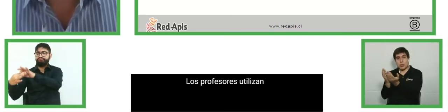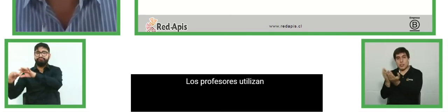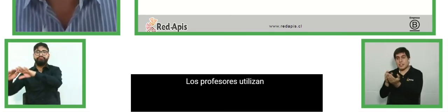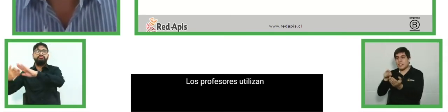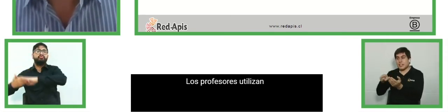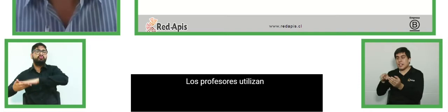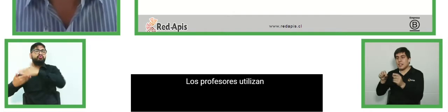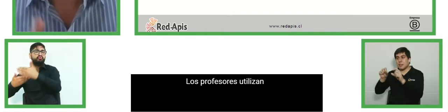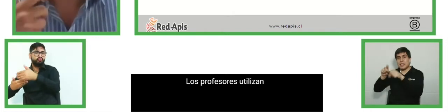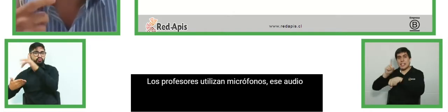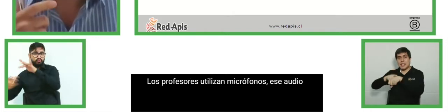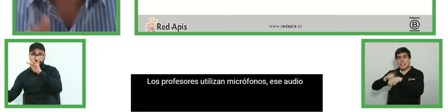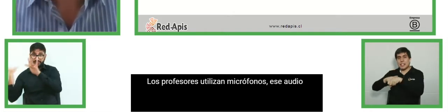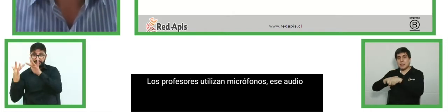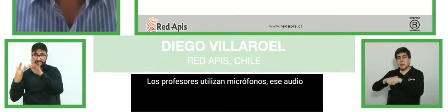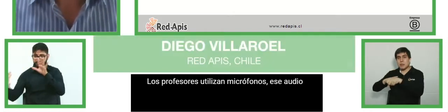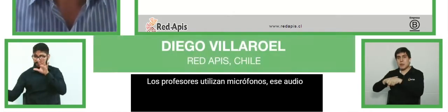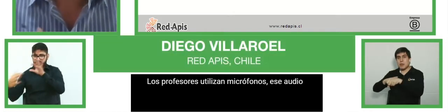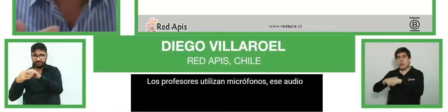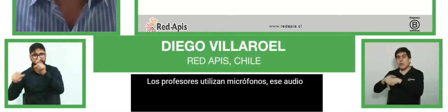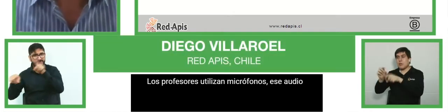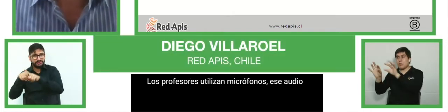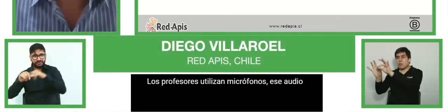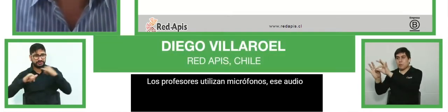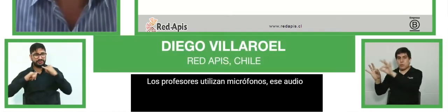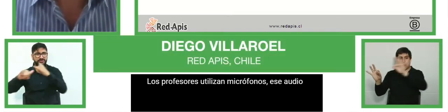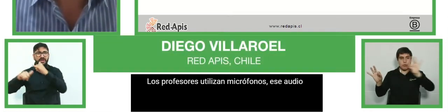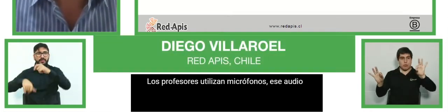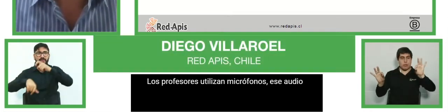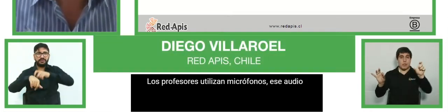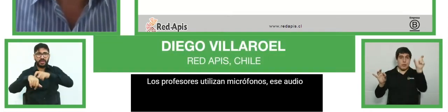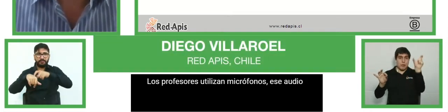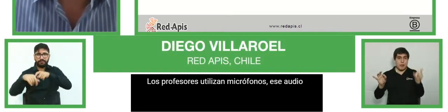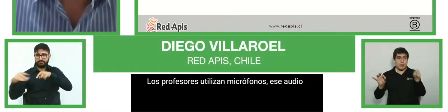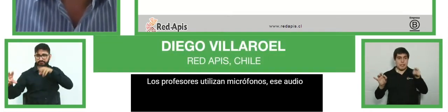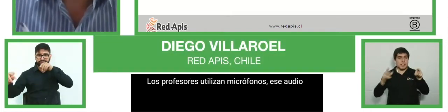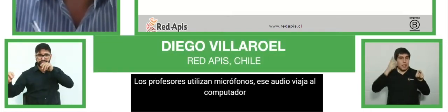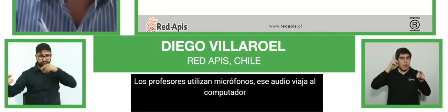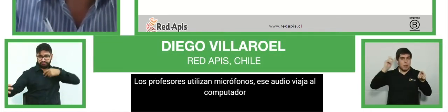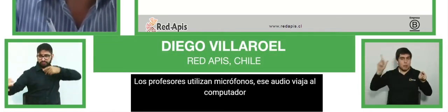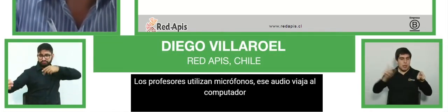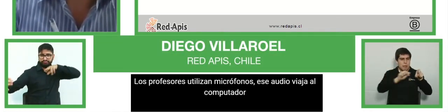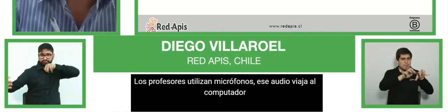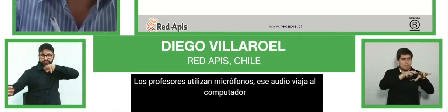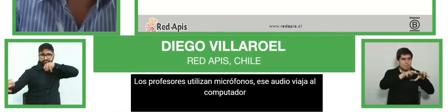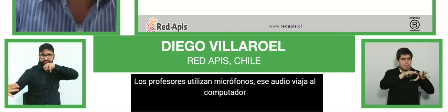una persona que escucha y escribe eso en tiempo real, tanto con